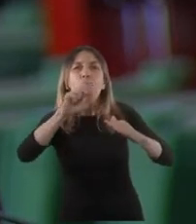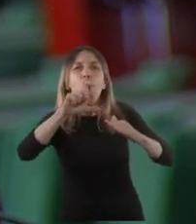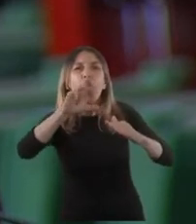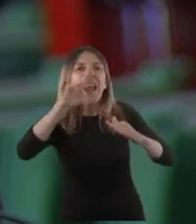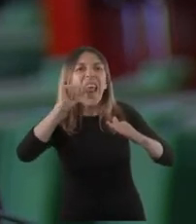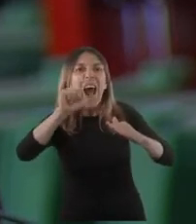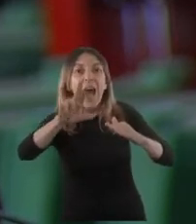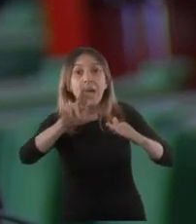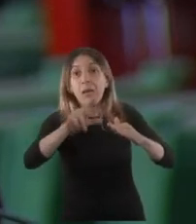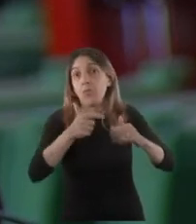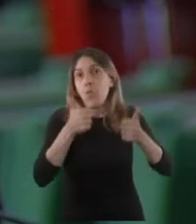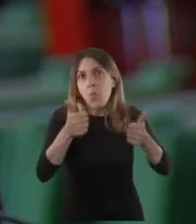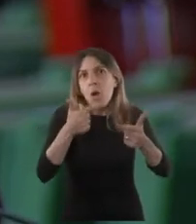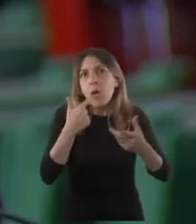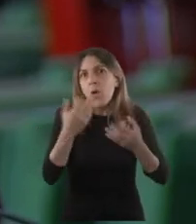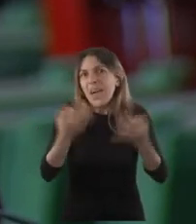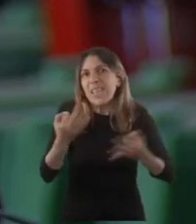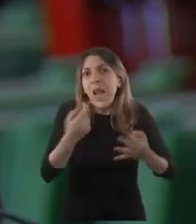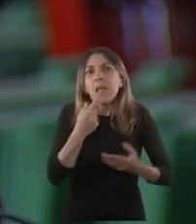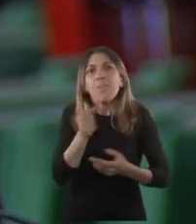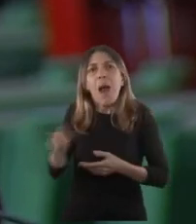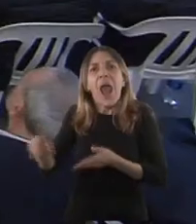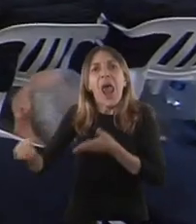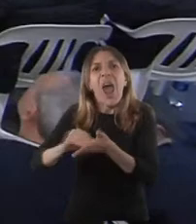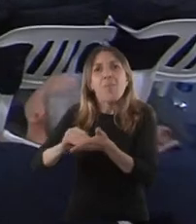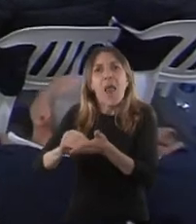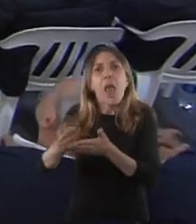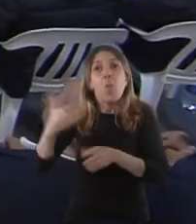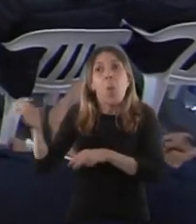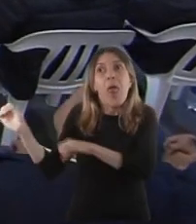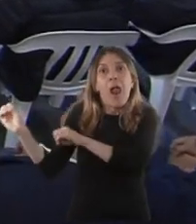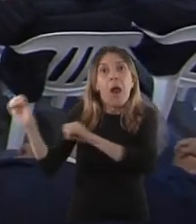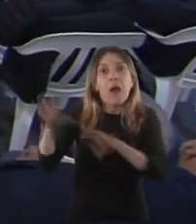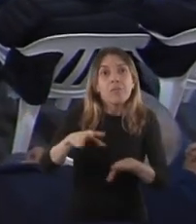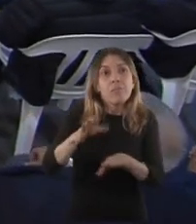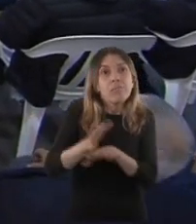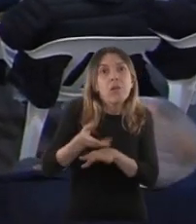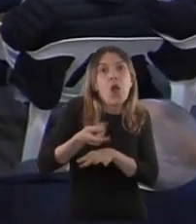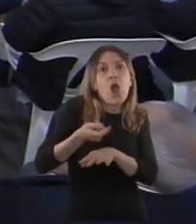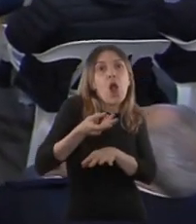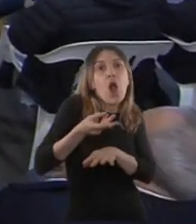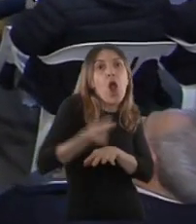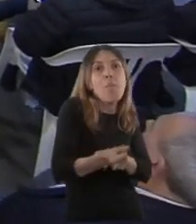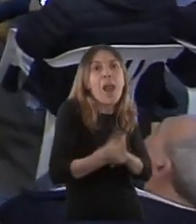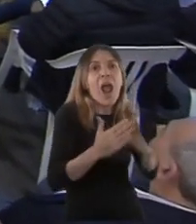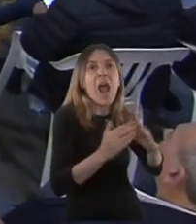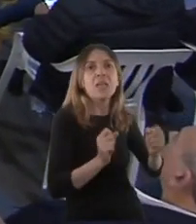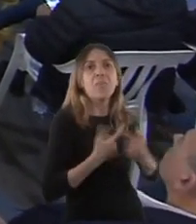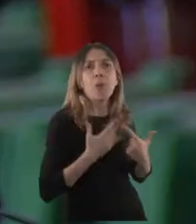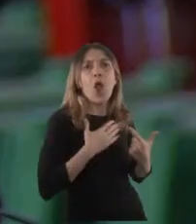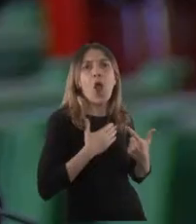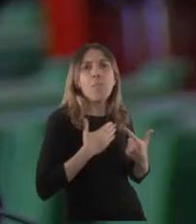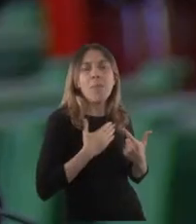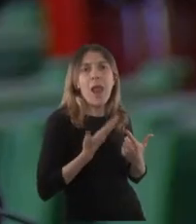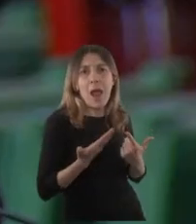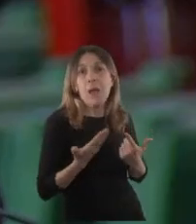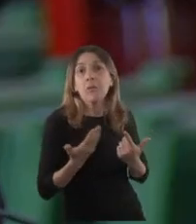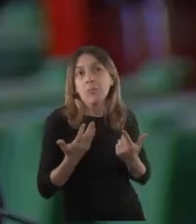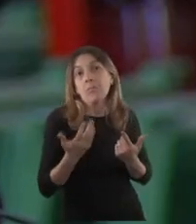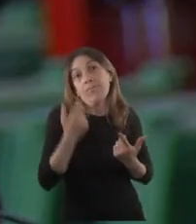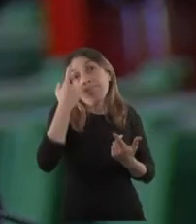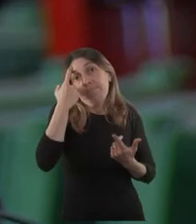cada trabajador, muchos trabajadores, puedan tener una casa propia, que creo que es lo